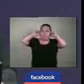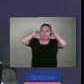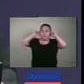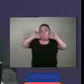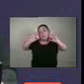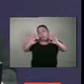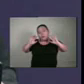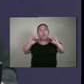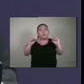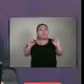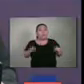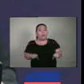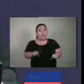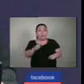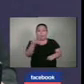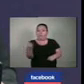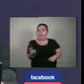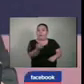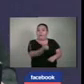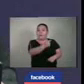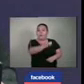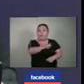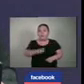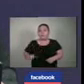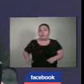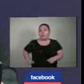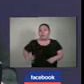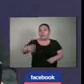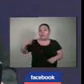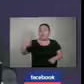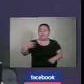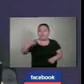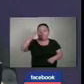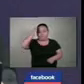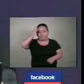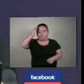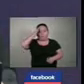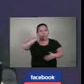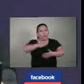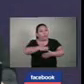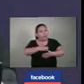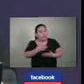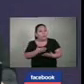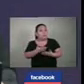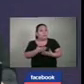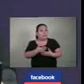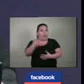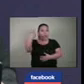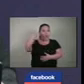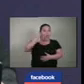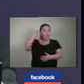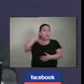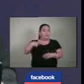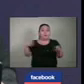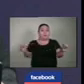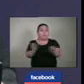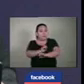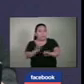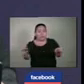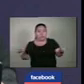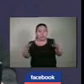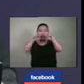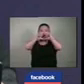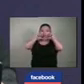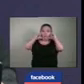y de que de esta manera todos los salvadoreños practiquemos voluntariamente el uso o no de